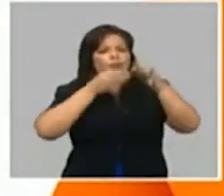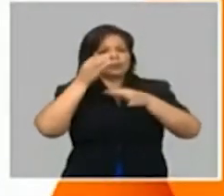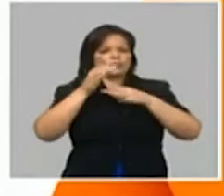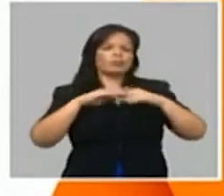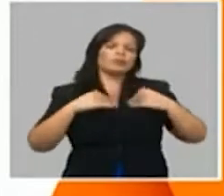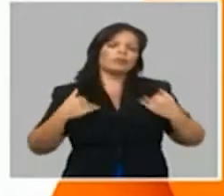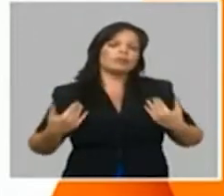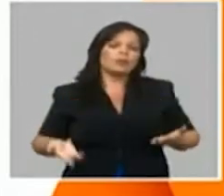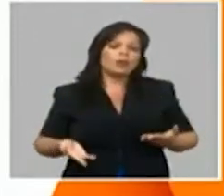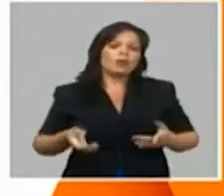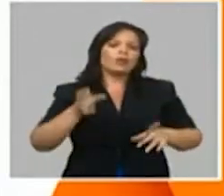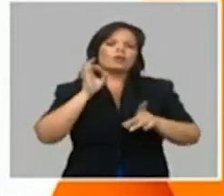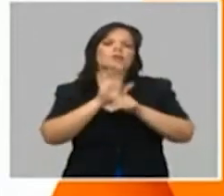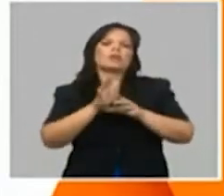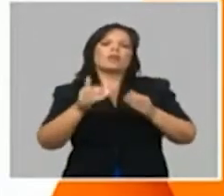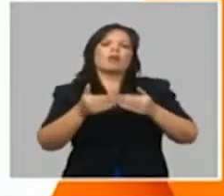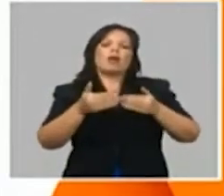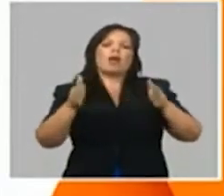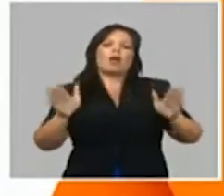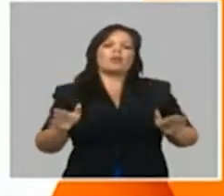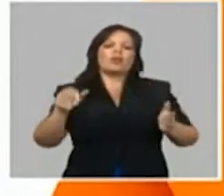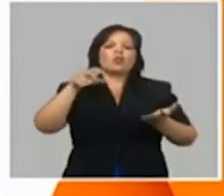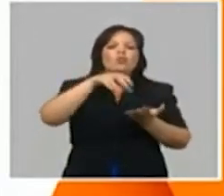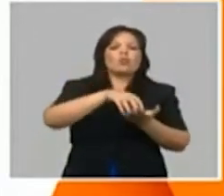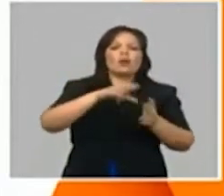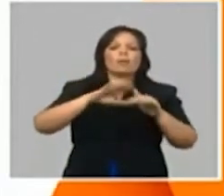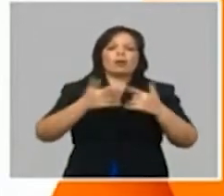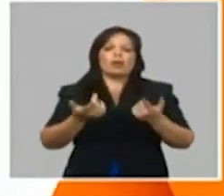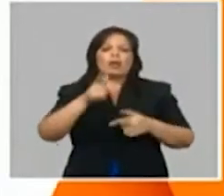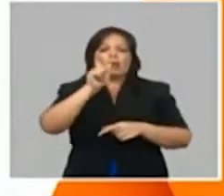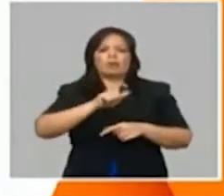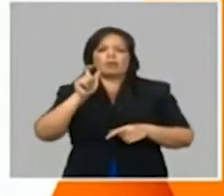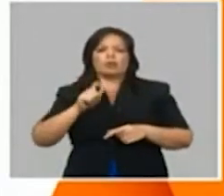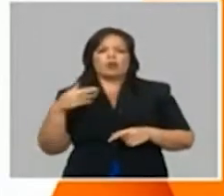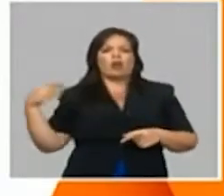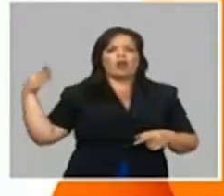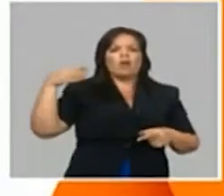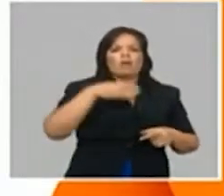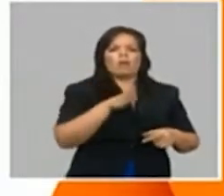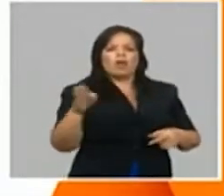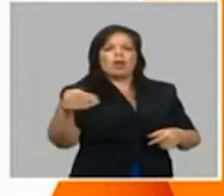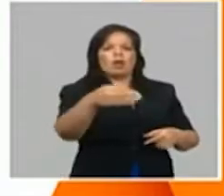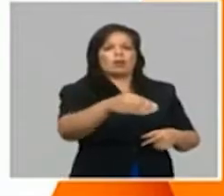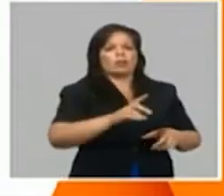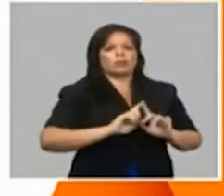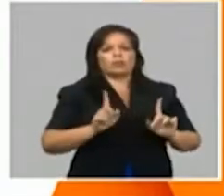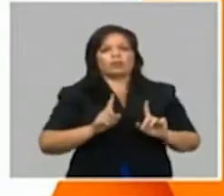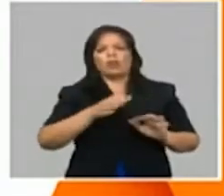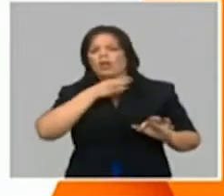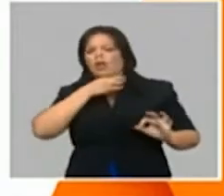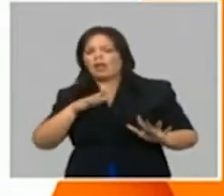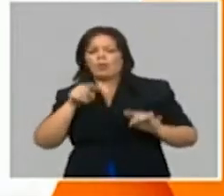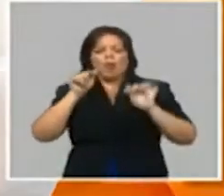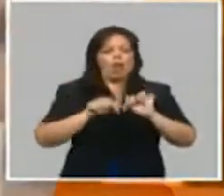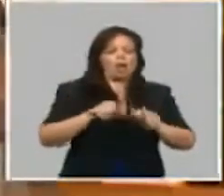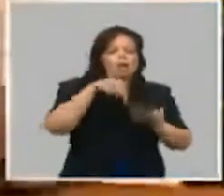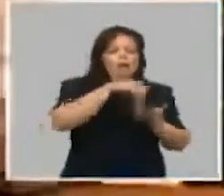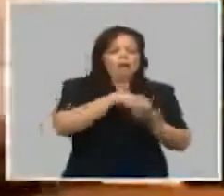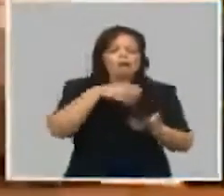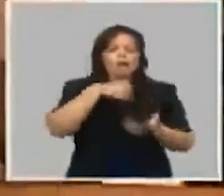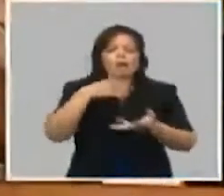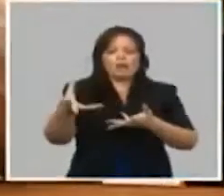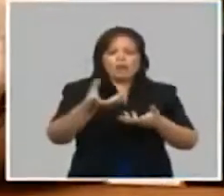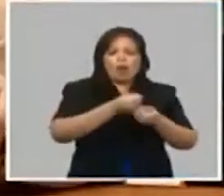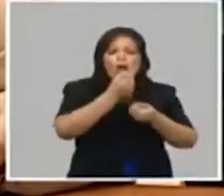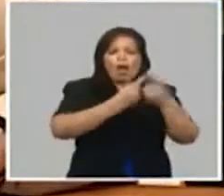también a abrir los lugares para las personas no tengan que estarse moviendo de un lugar para otro. Es decir, que en el lugar donde haga el despacho, si tiene alguna queja, alguna inquietud, algo que